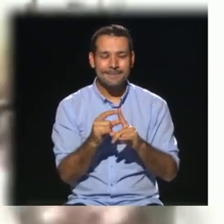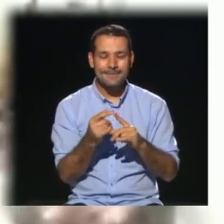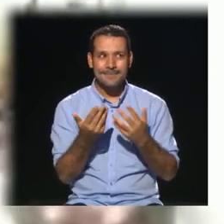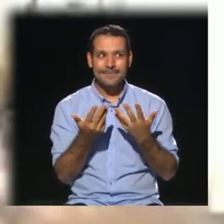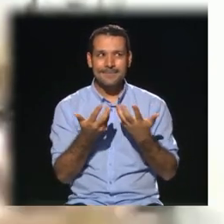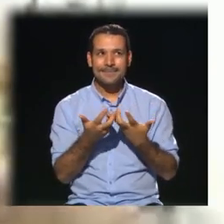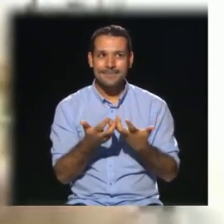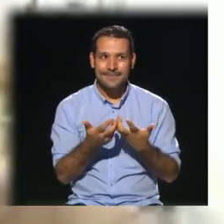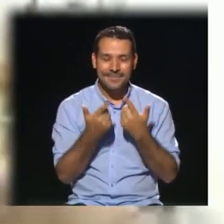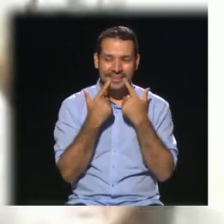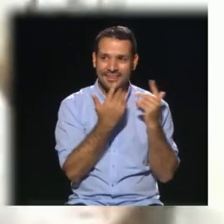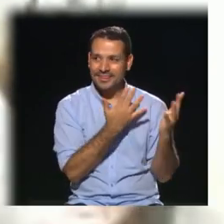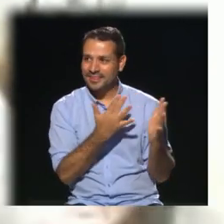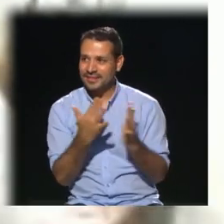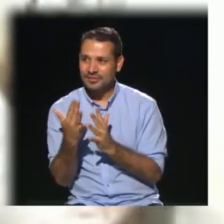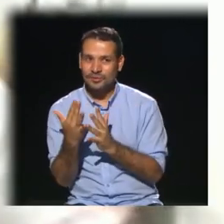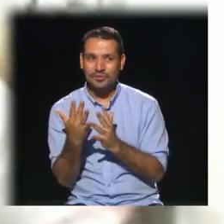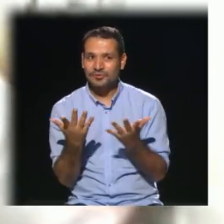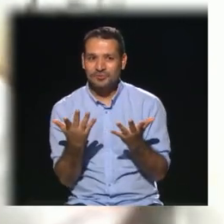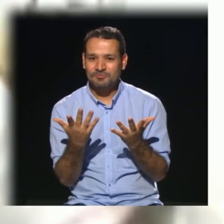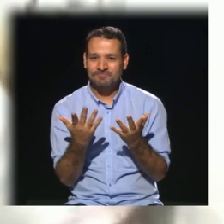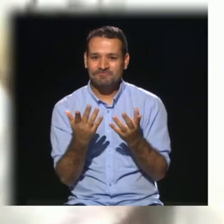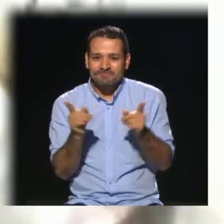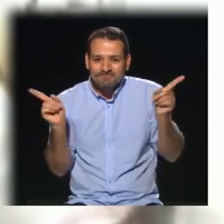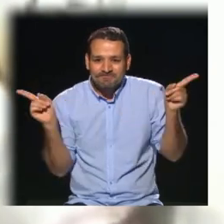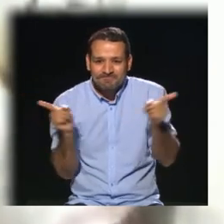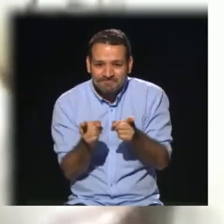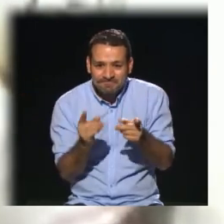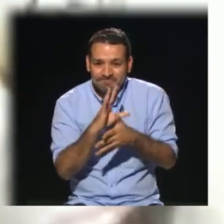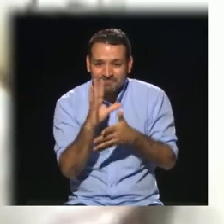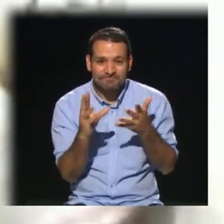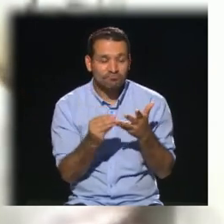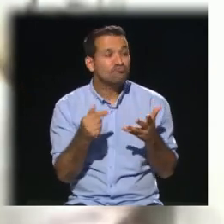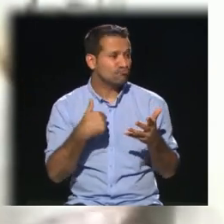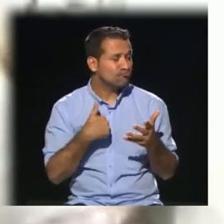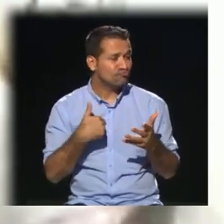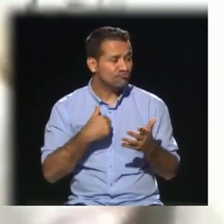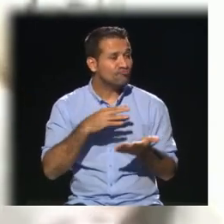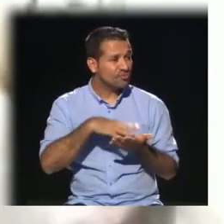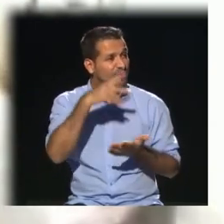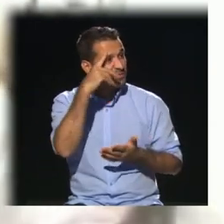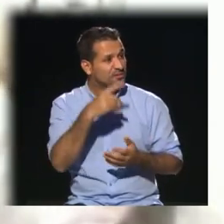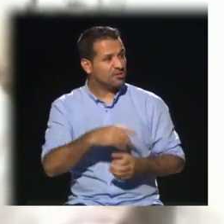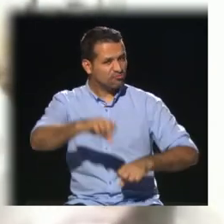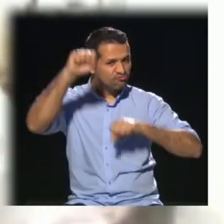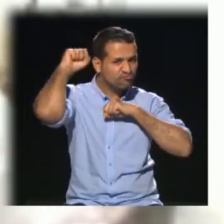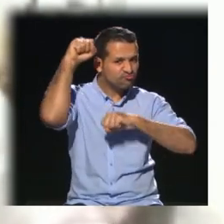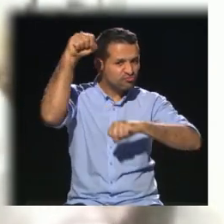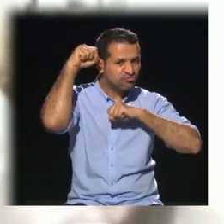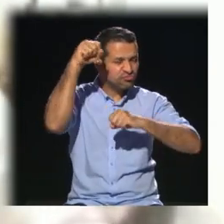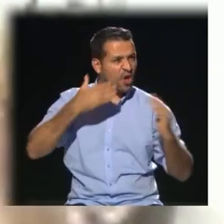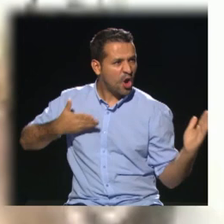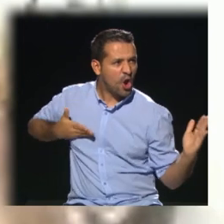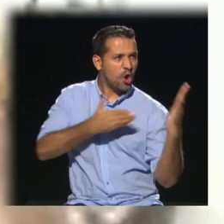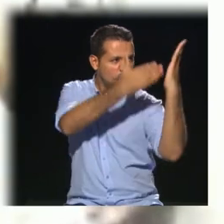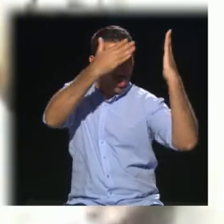porque tal vez nuestra cultura, tristemente lo hemos aprendido así, es que yo destruyo, me enfrento a quien piensa